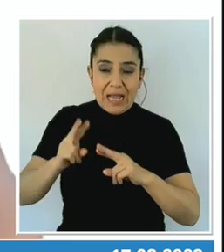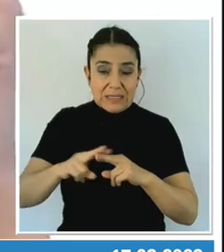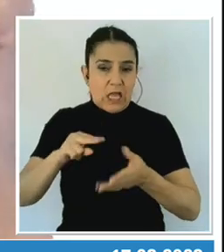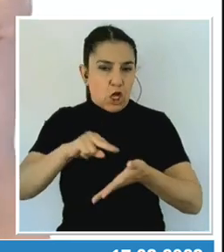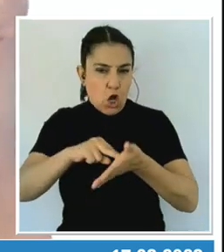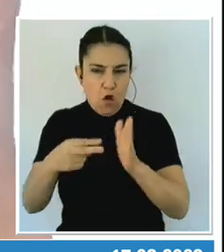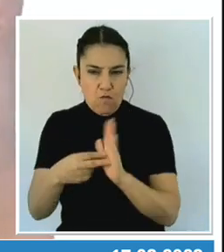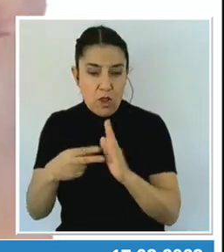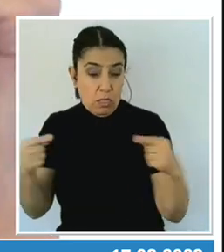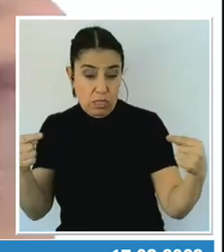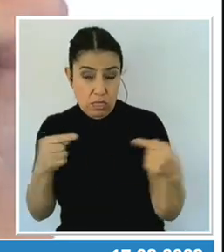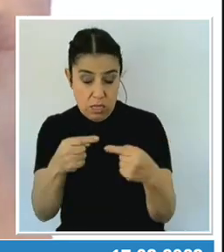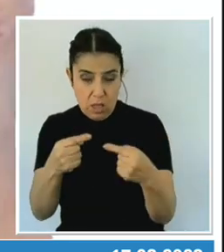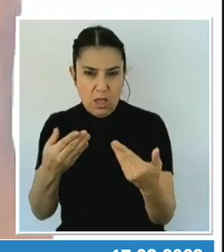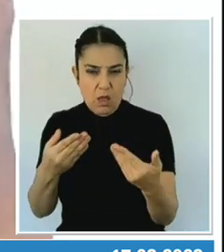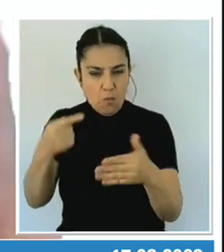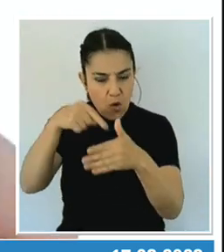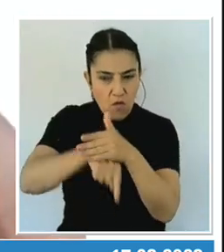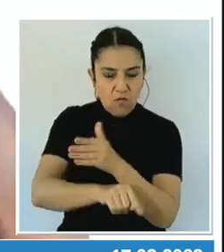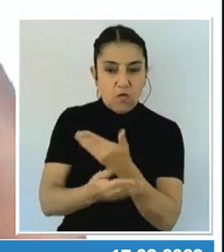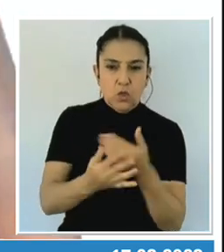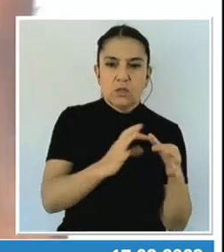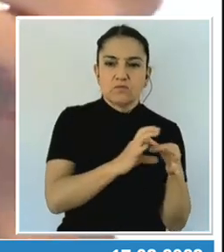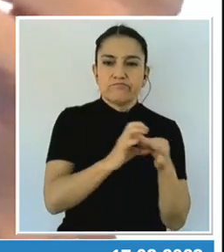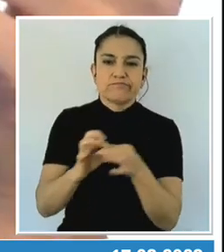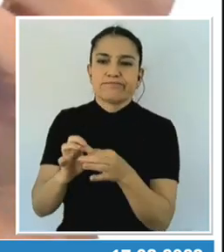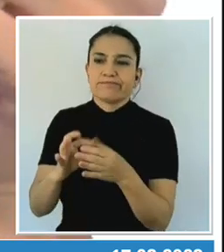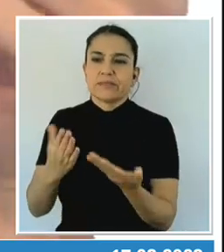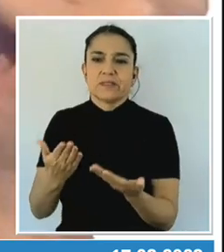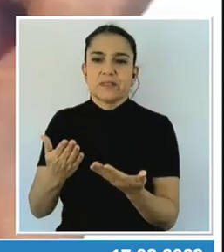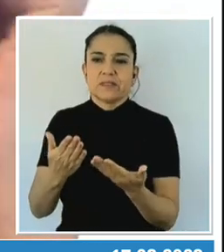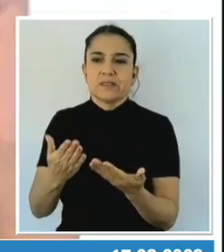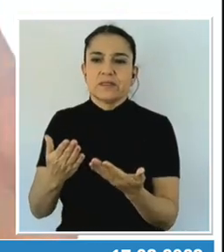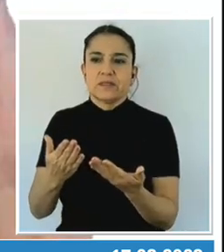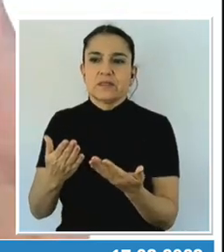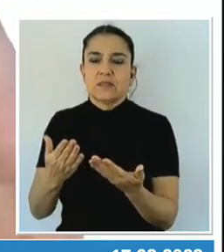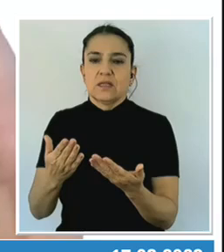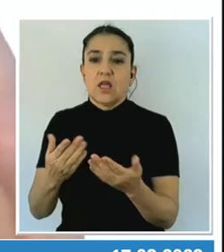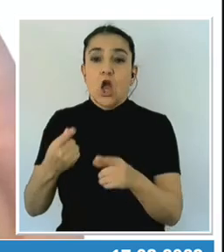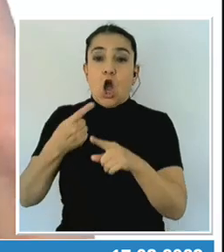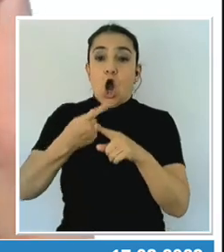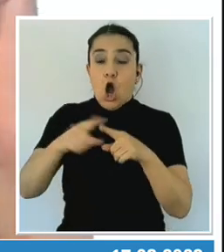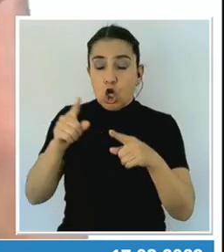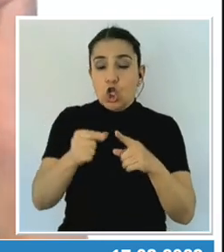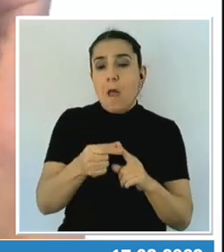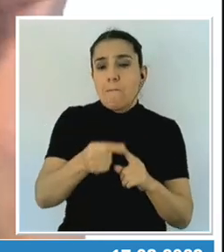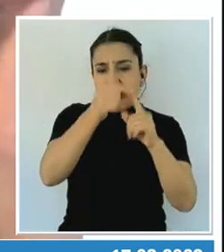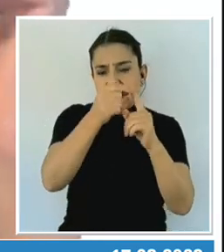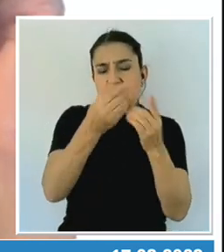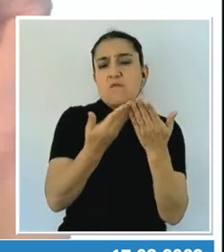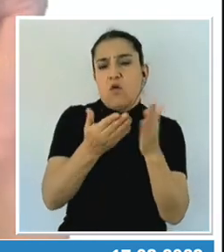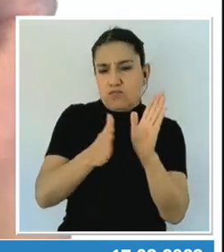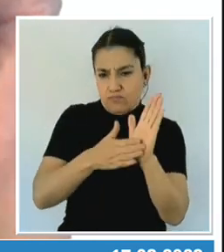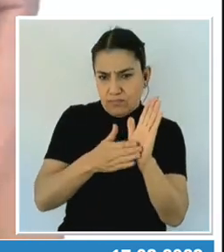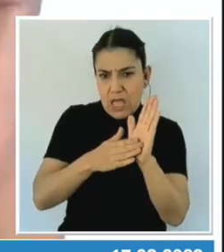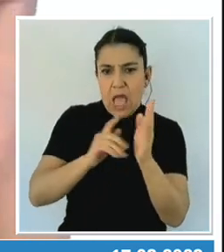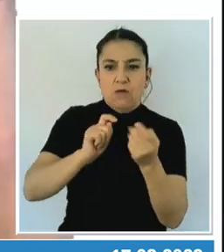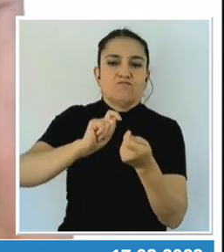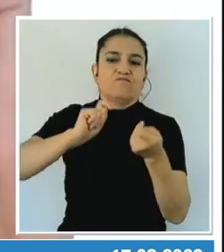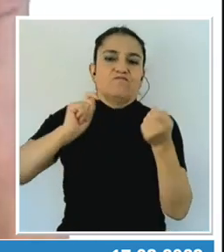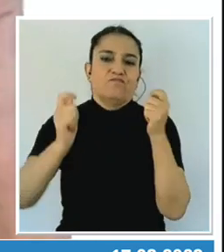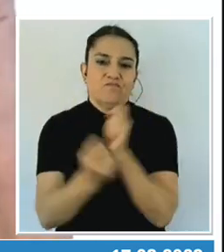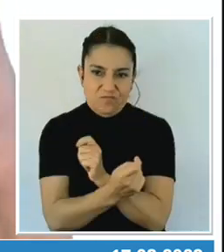profundos entre ellos, terminen volviendo a otros principios testimoniales o de papel. Por